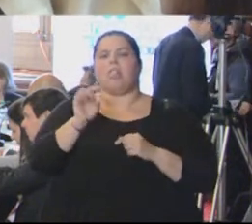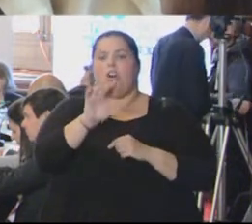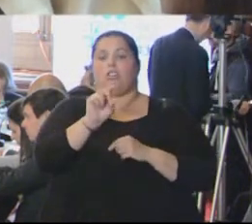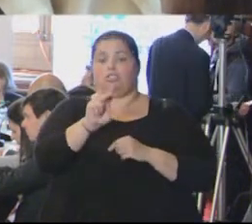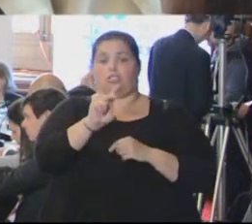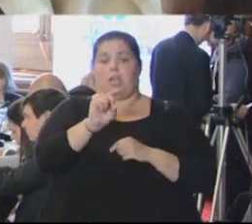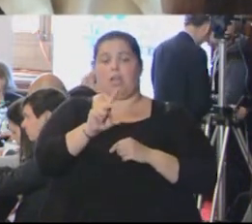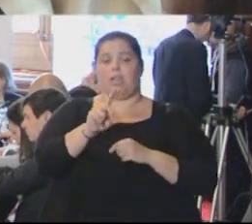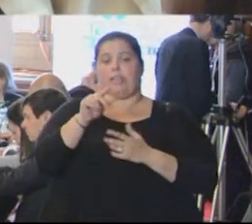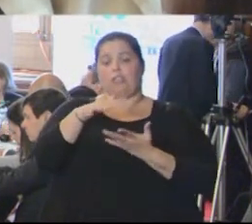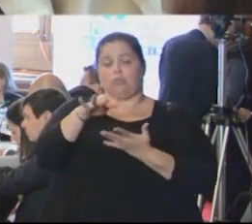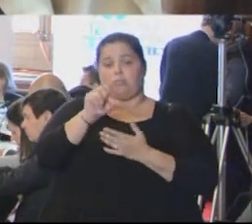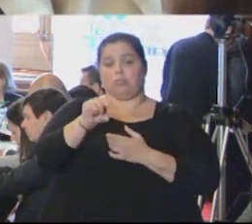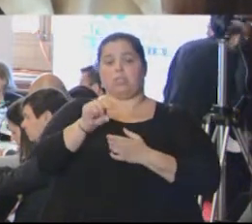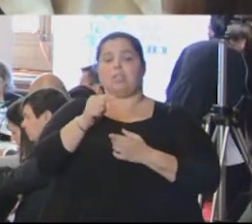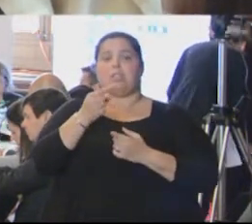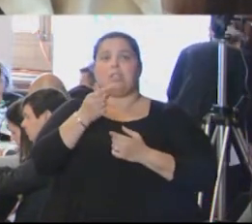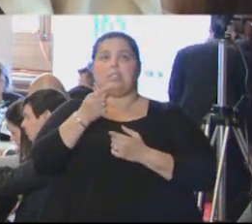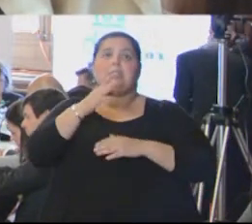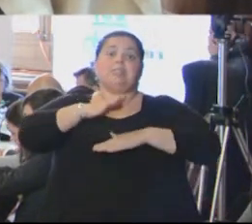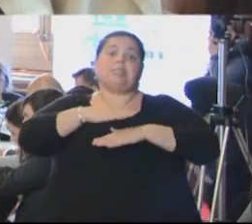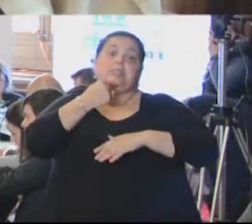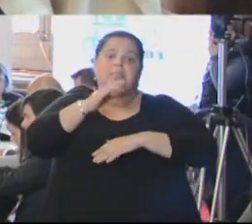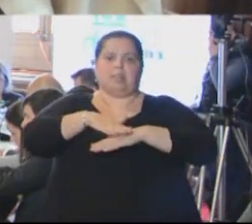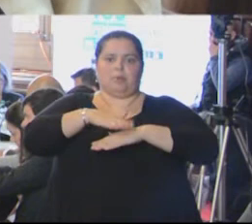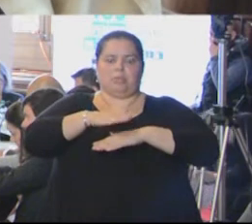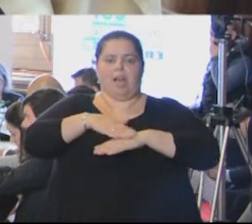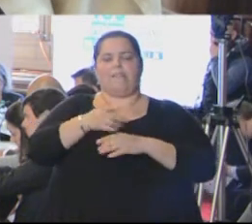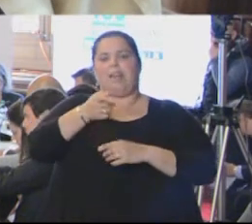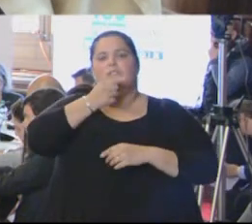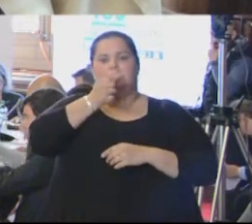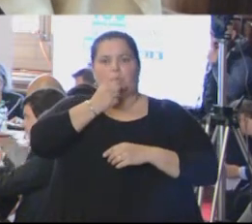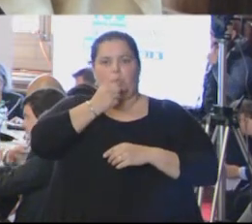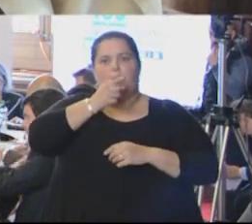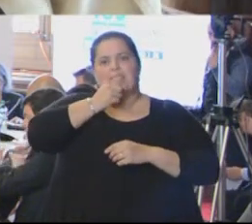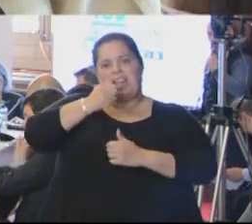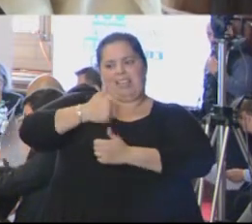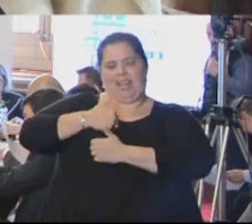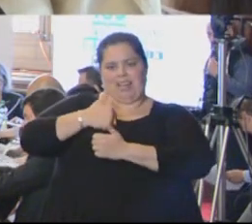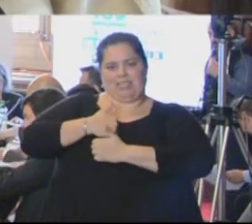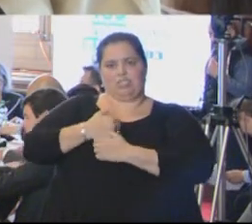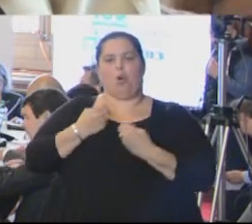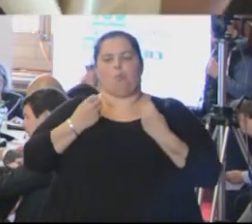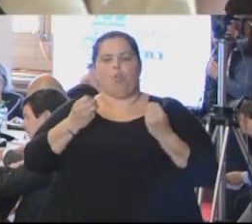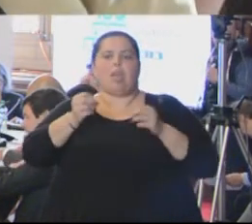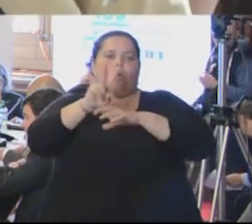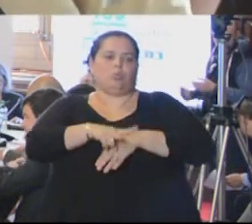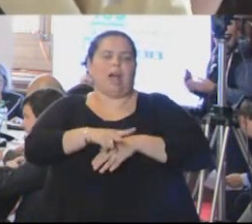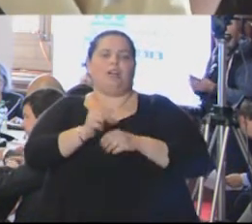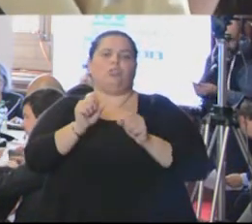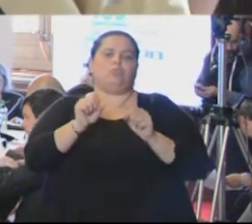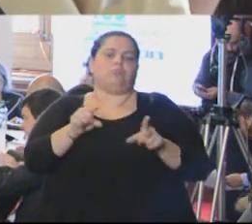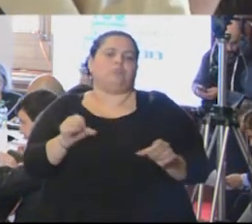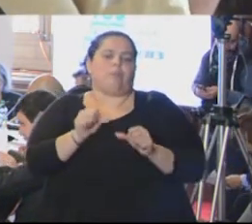a integrantes de la fuerza pública, policía y ejército, como producto del uso desmedido de la fuerza en el marco de la protesta